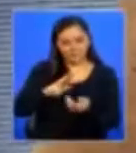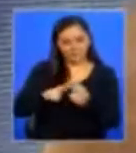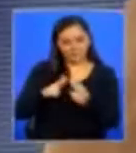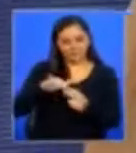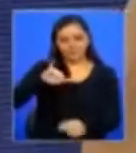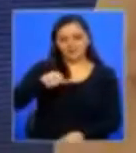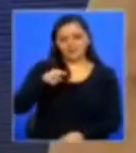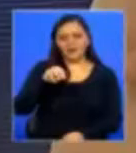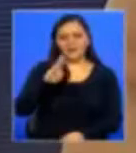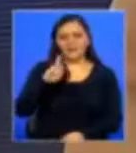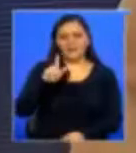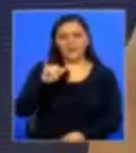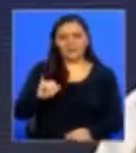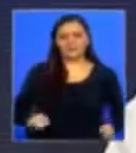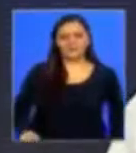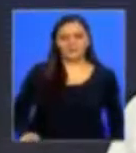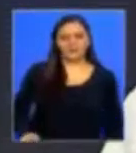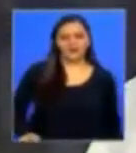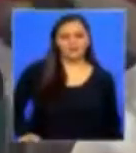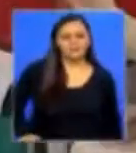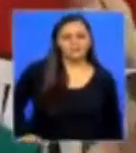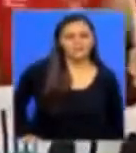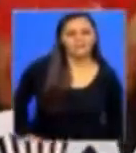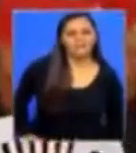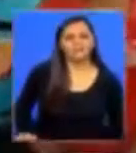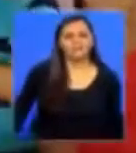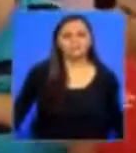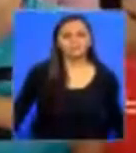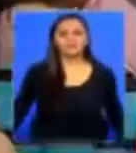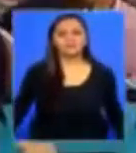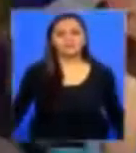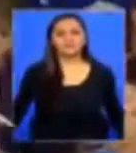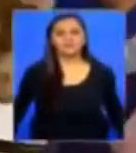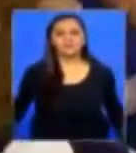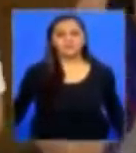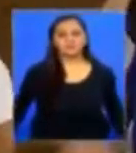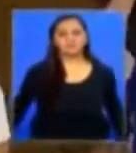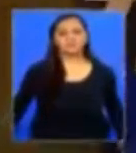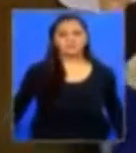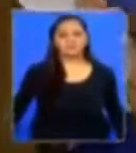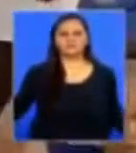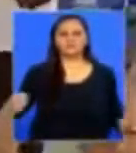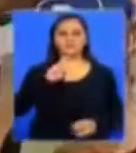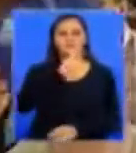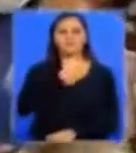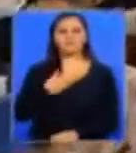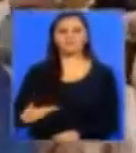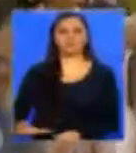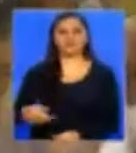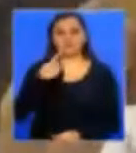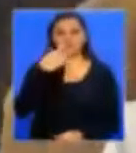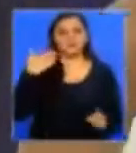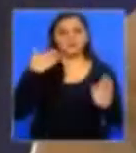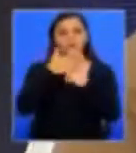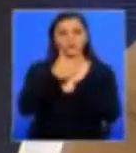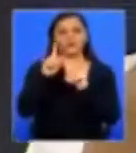de Jambelí. El vice Jorge Glass estuvo el otro día por allá en la isla Santa Clara, me dice que es un Galápago en miniatura, que